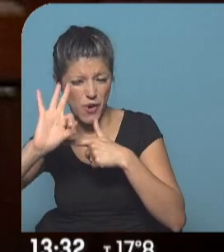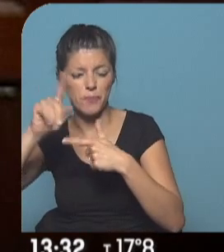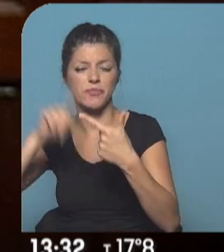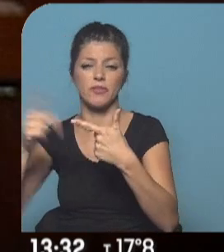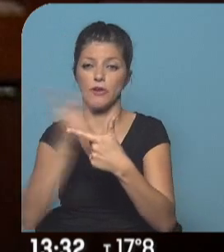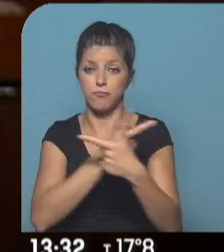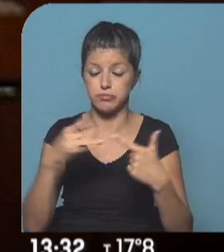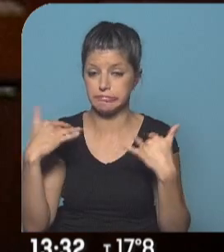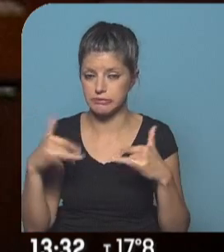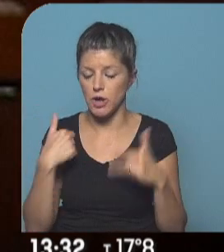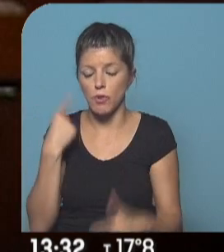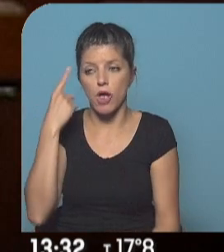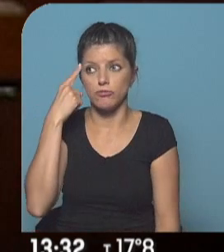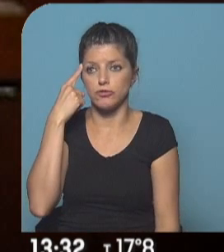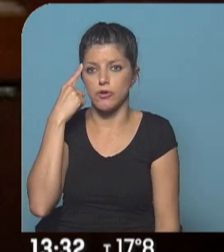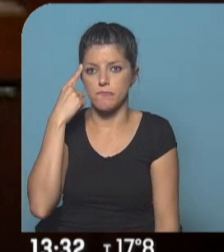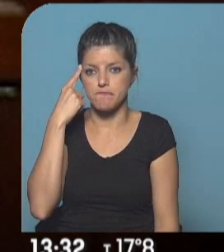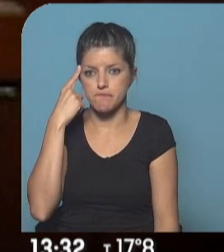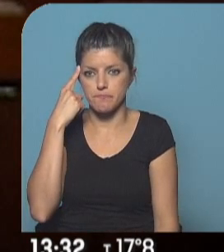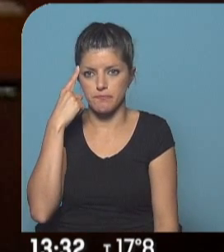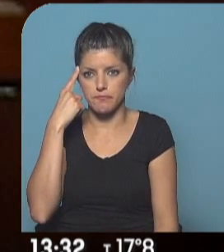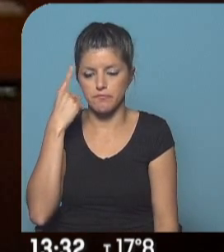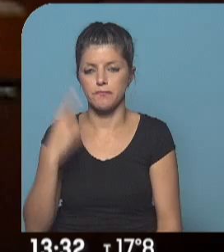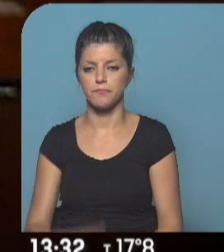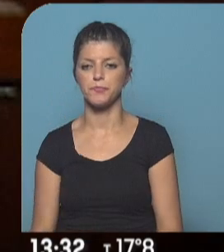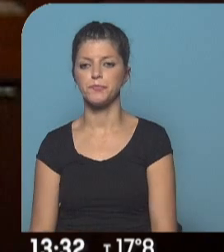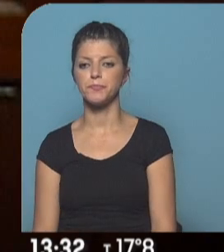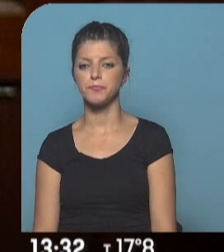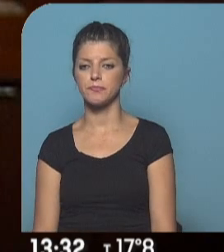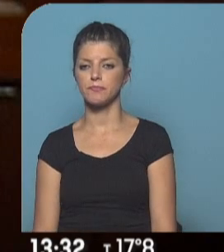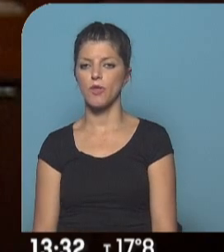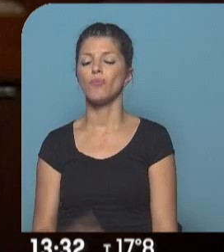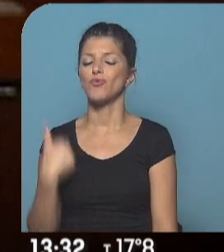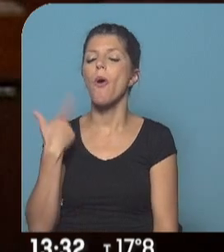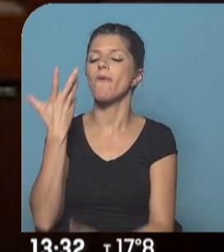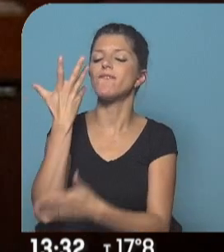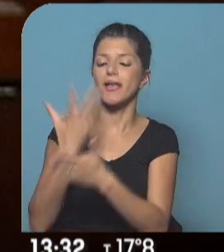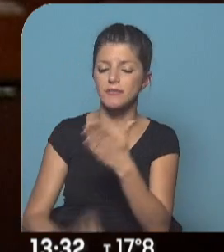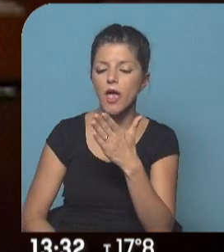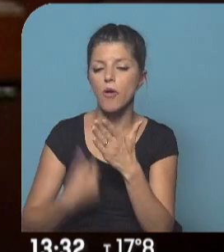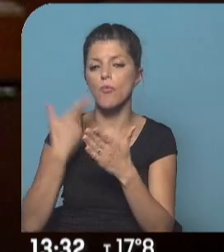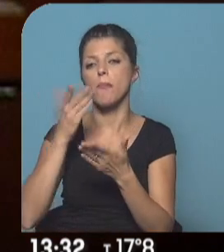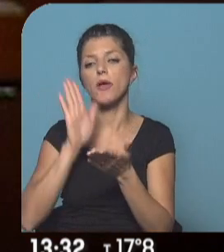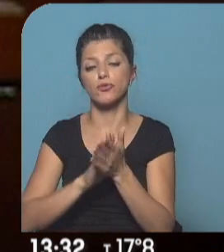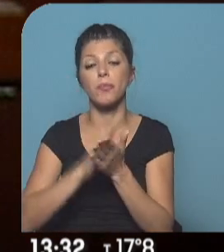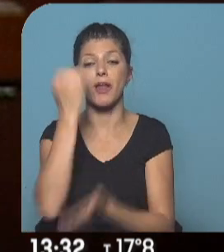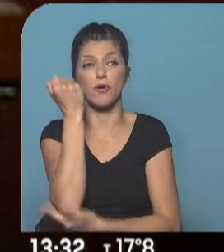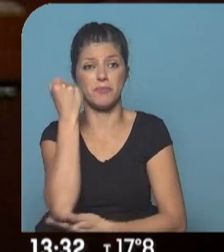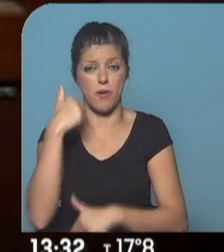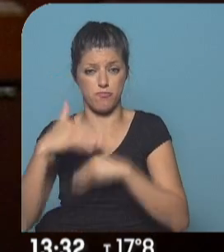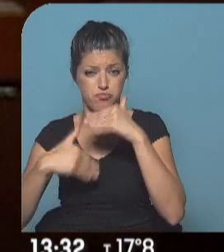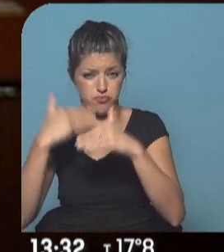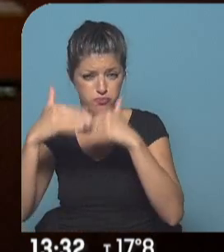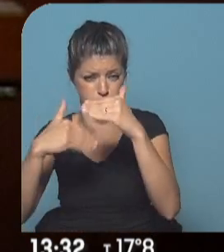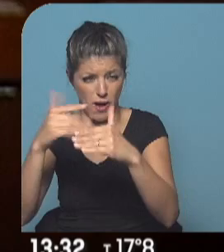esfuerzo titánico que requería restablecer el crecimiento económico en un